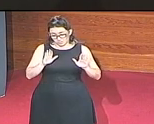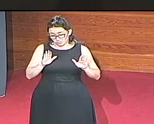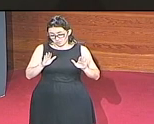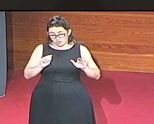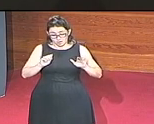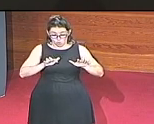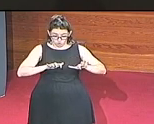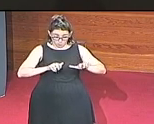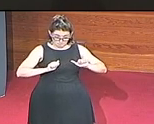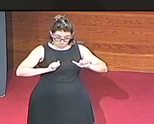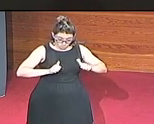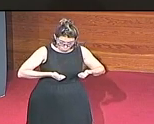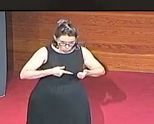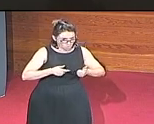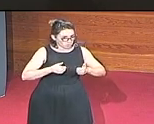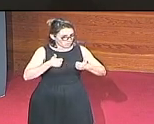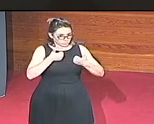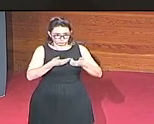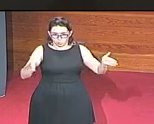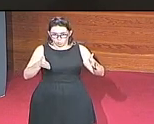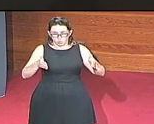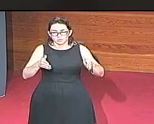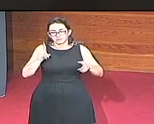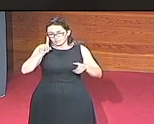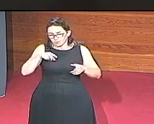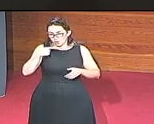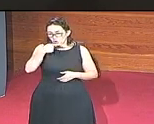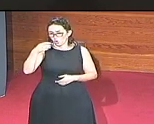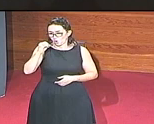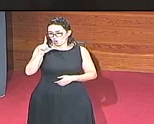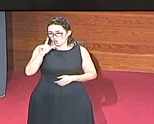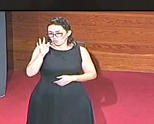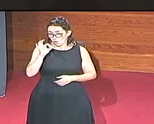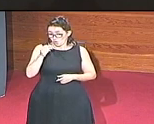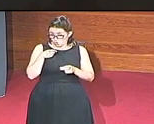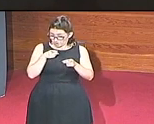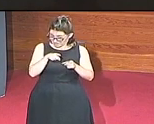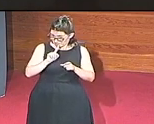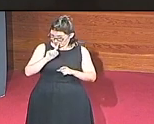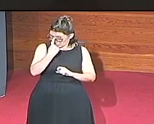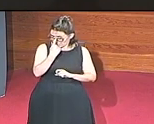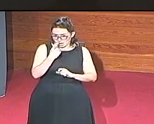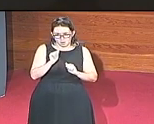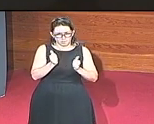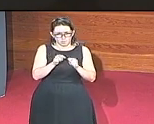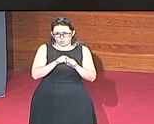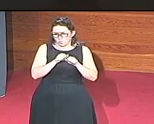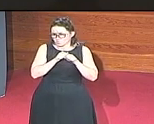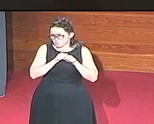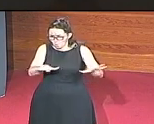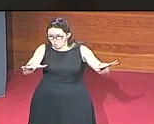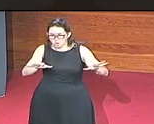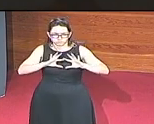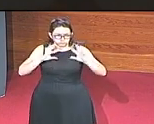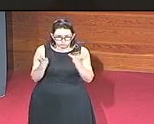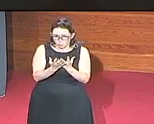ordenadores y sobre todo la del golf o la primera cuando se provoca un boom en la infografía mundial y sobre todo en la